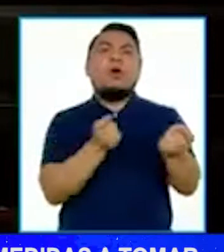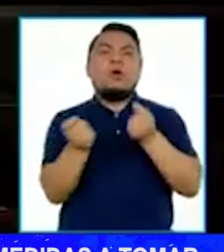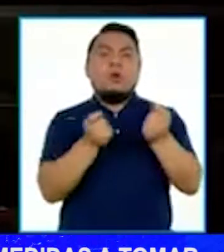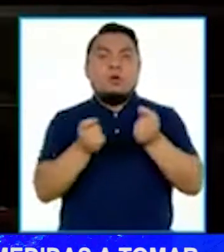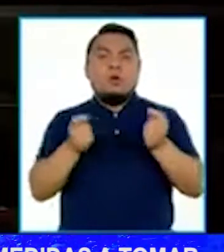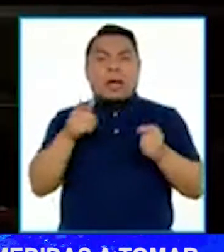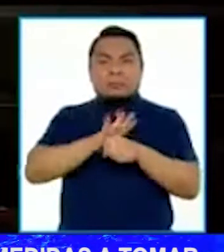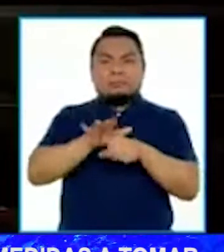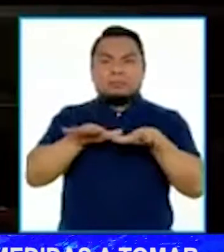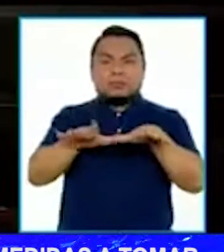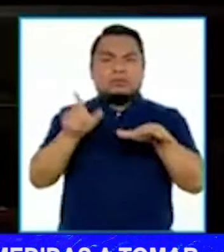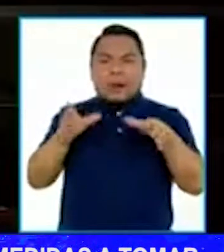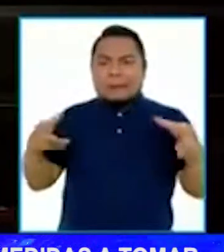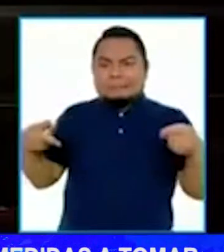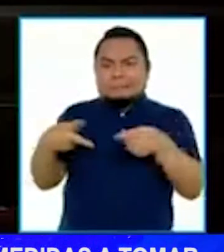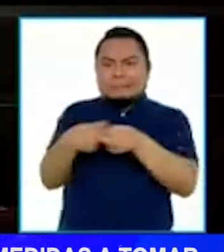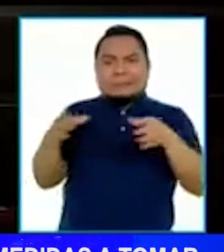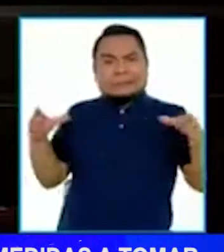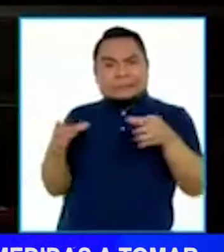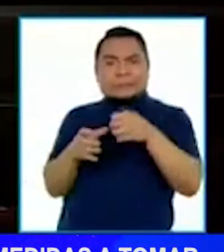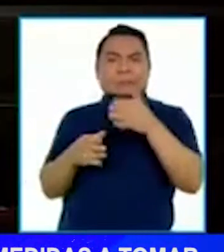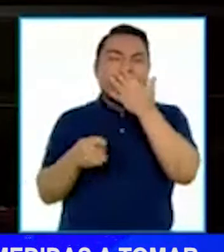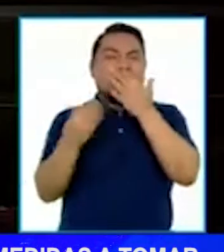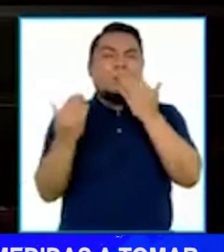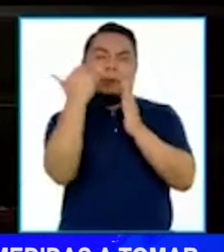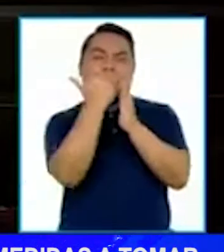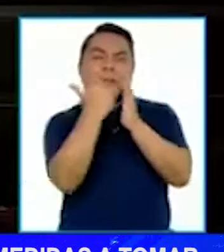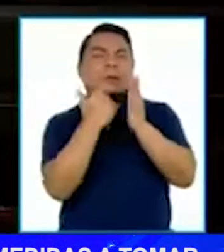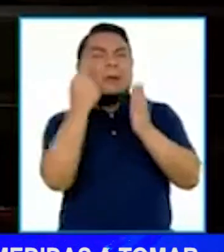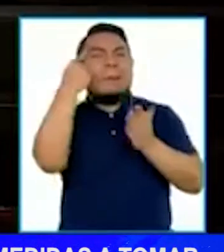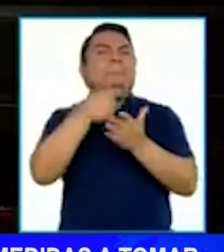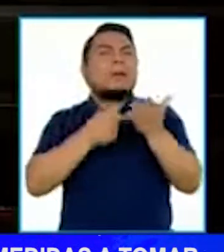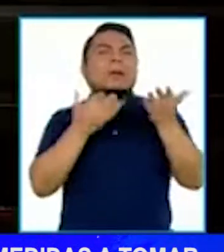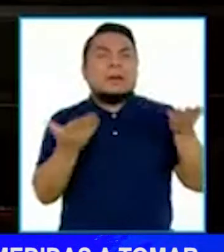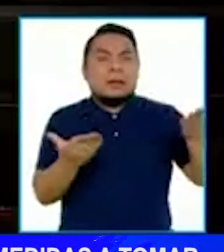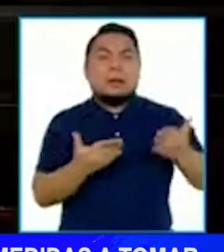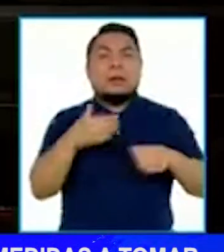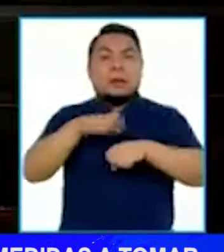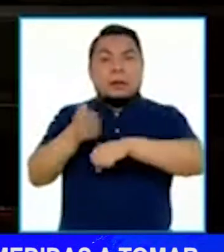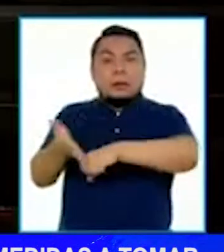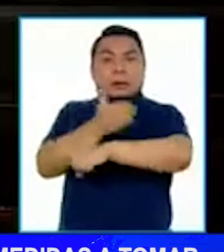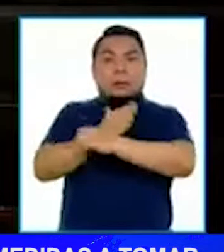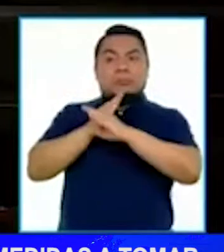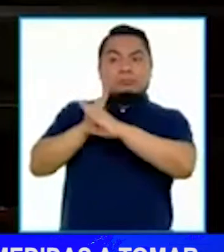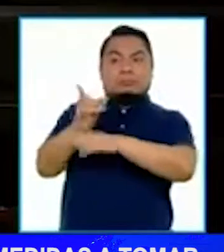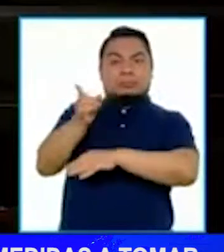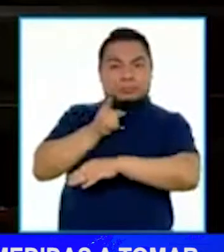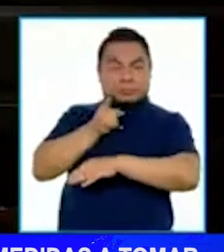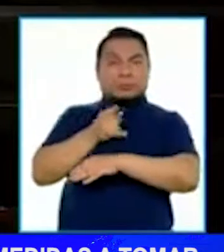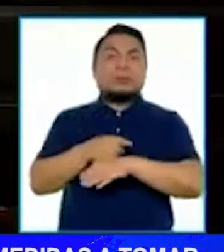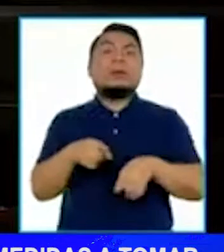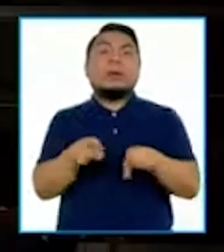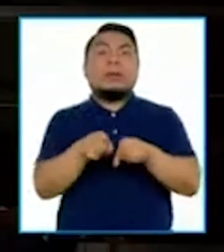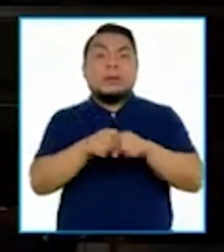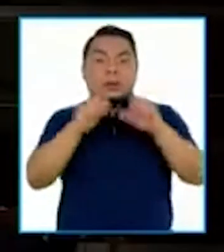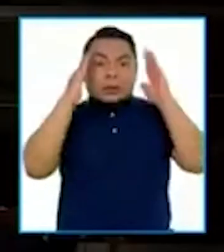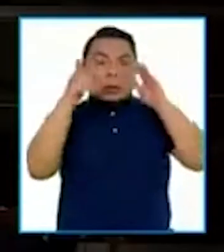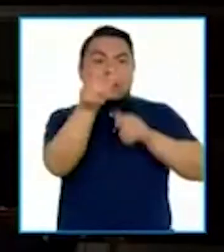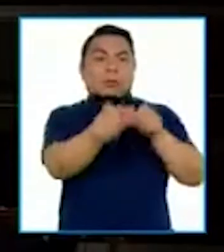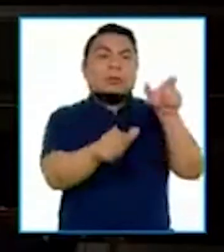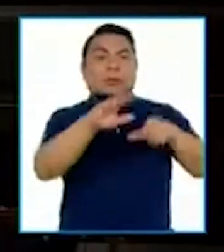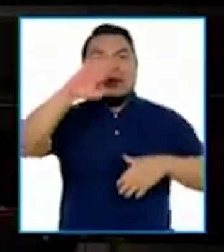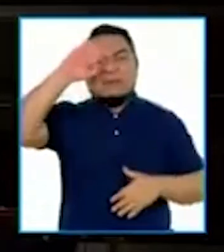la expansión de la pandemia. Estas medidas son para prevenir el contagio, atender